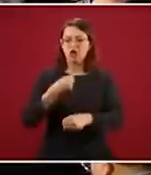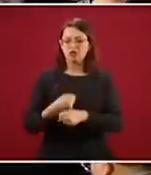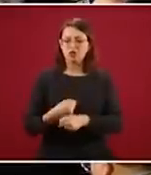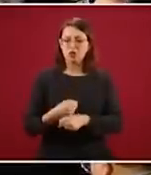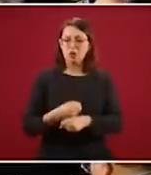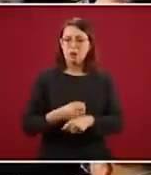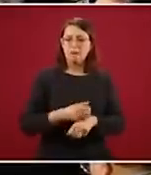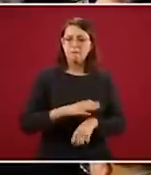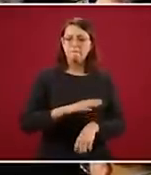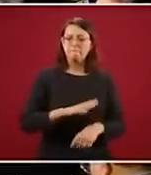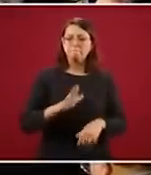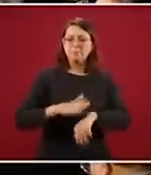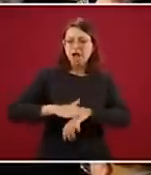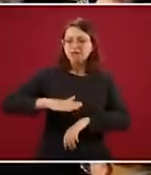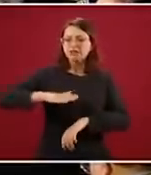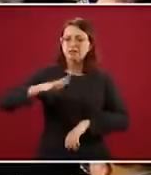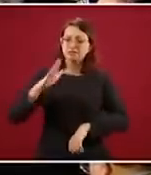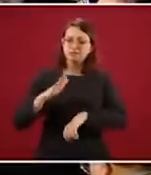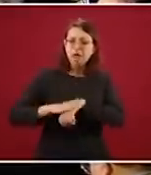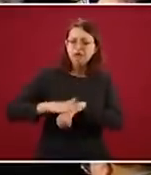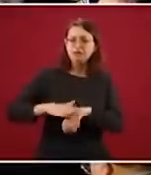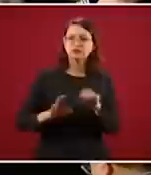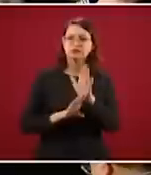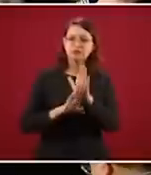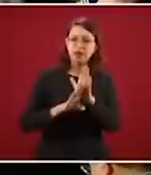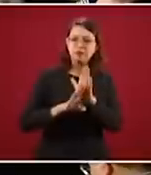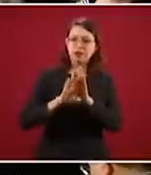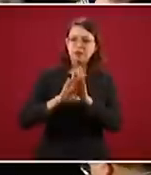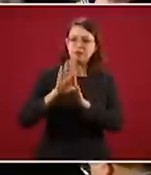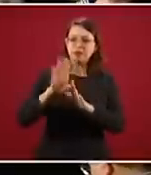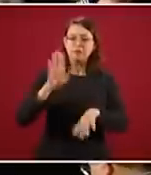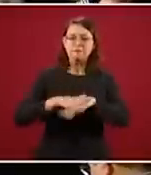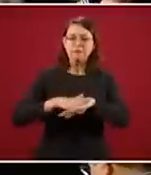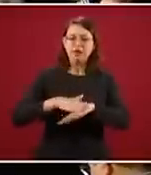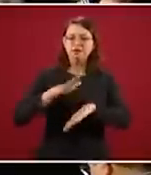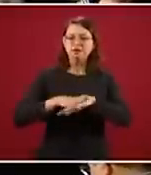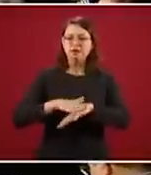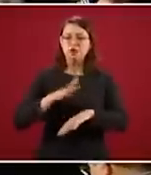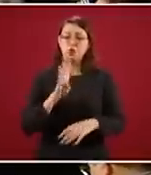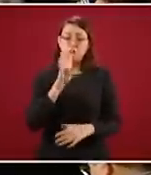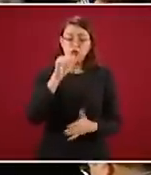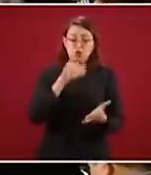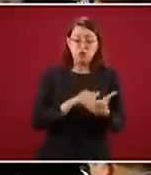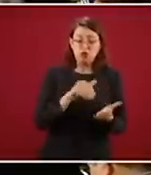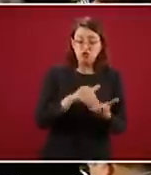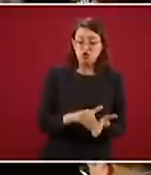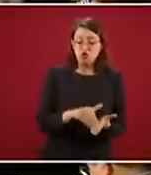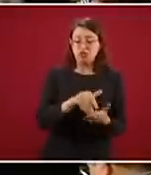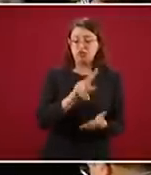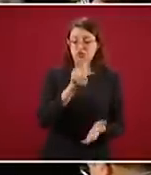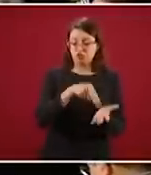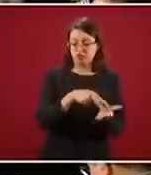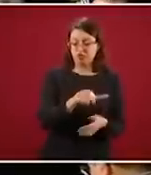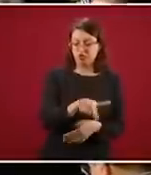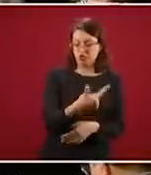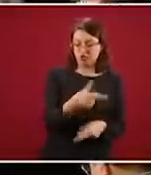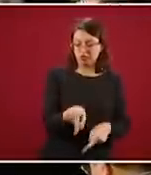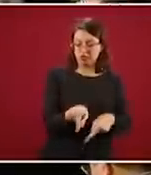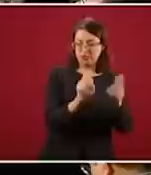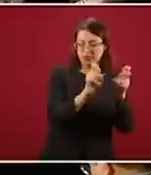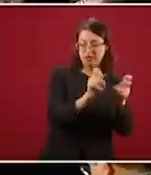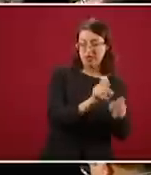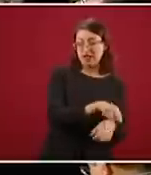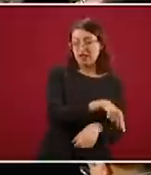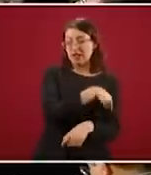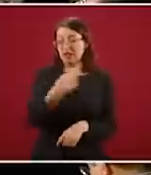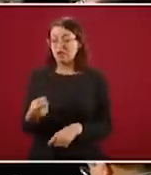robo de combustibles. De 4.600.000 barriles en 2012, llegamos a más de